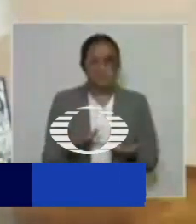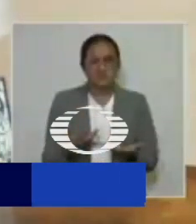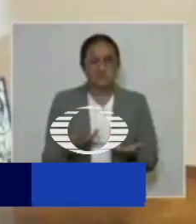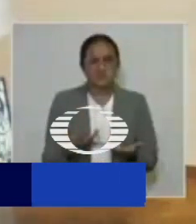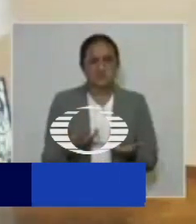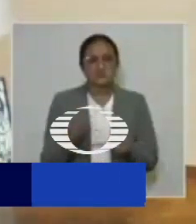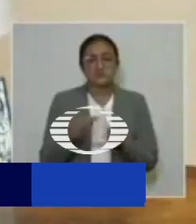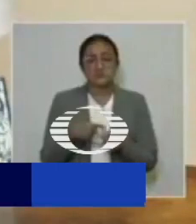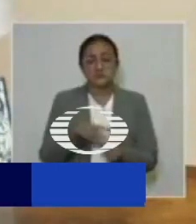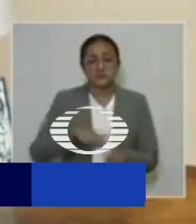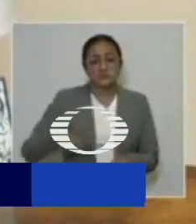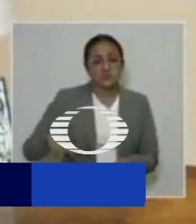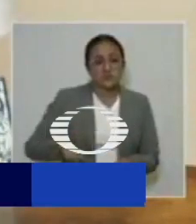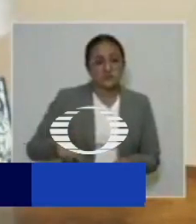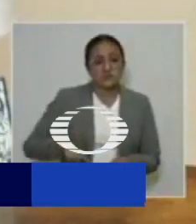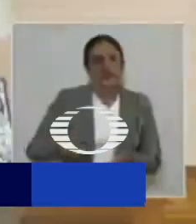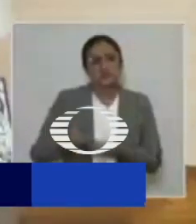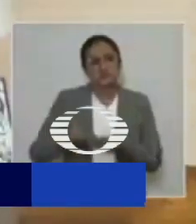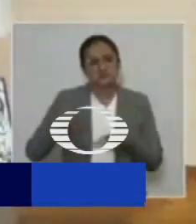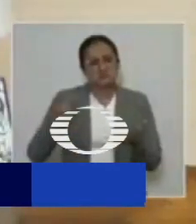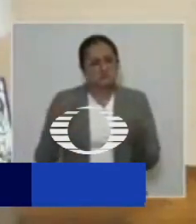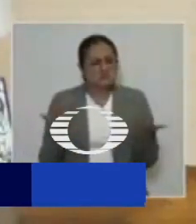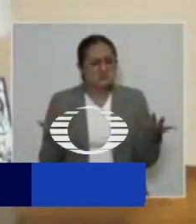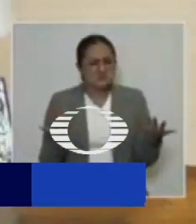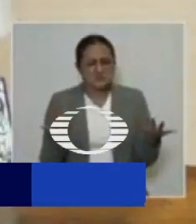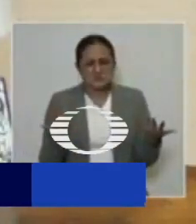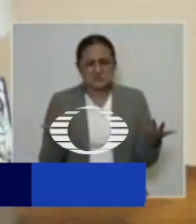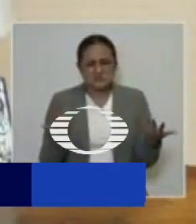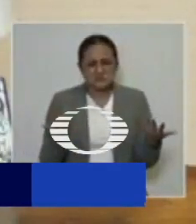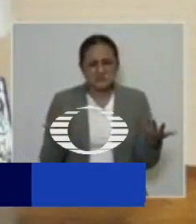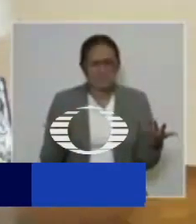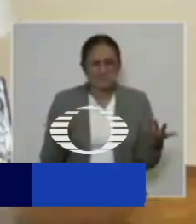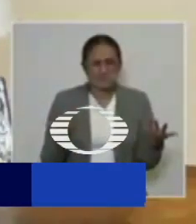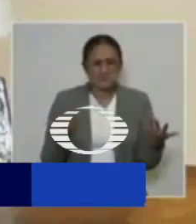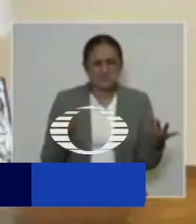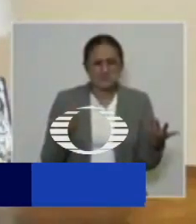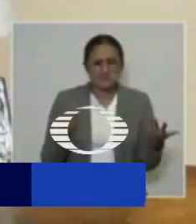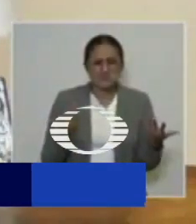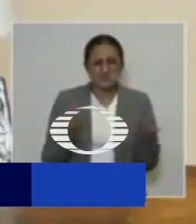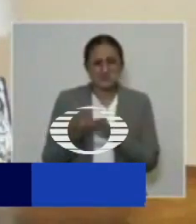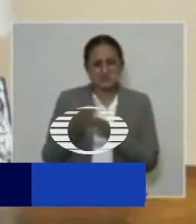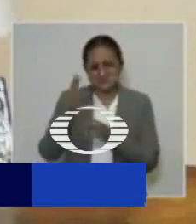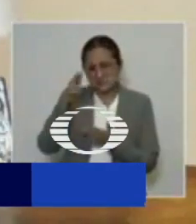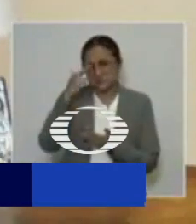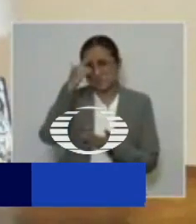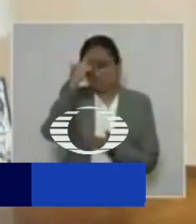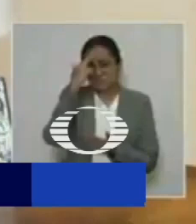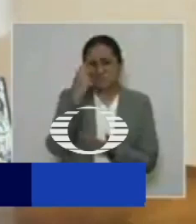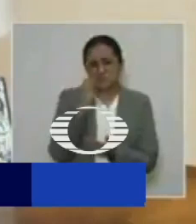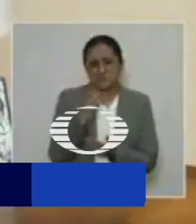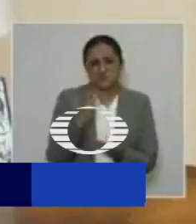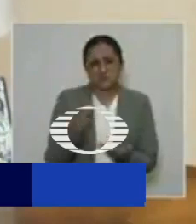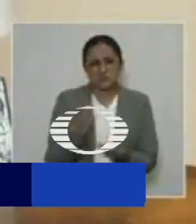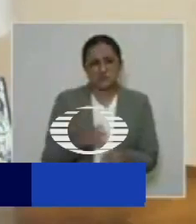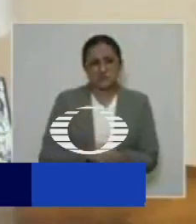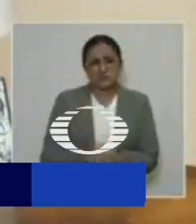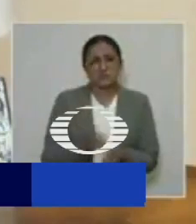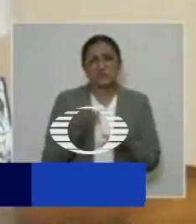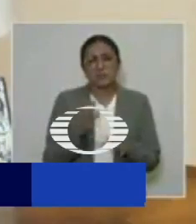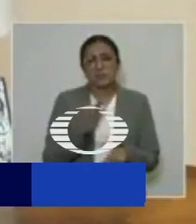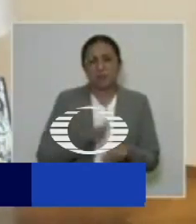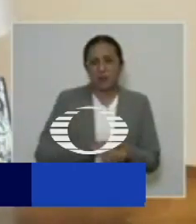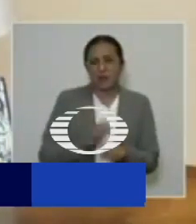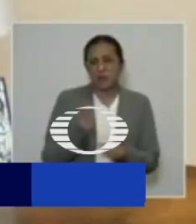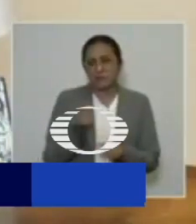de los gobiernos de hace, no sé, 30 años acá, no sé, ya ni sé. A lo mejor más, a lo mejor